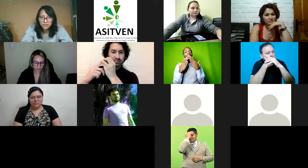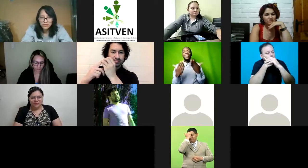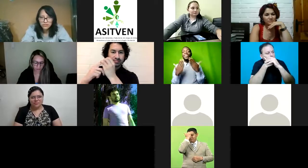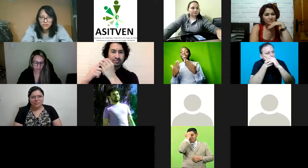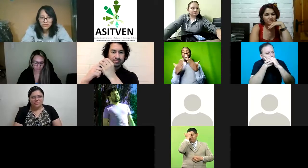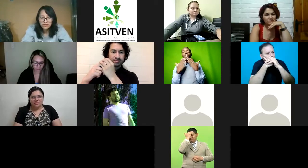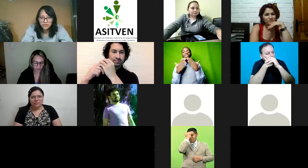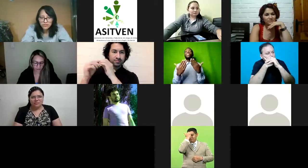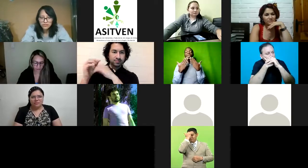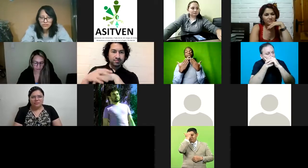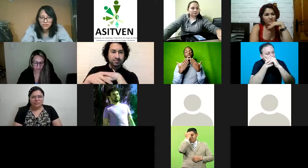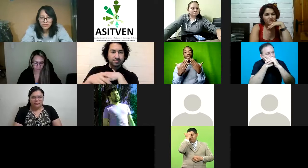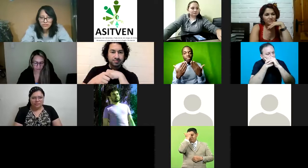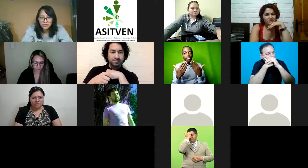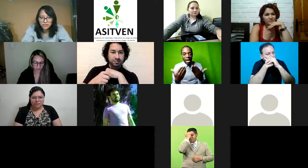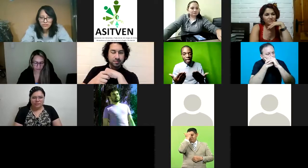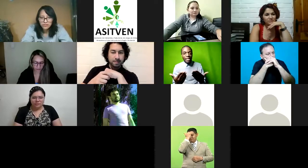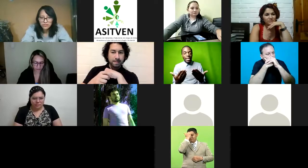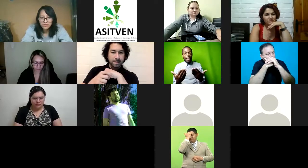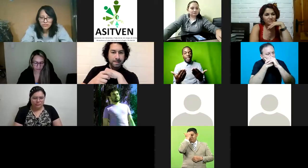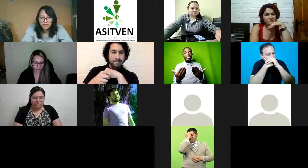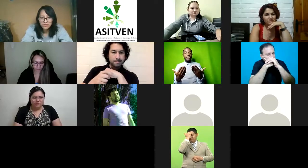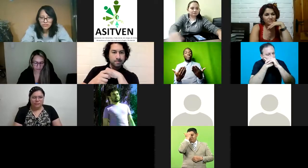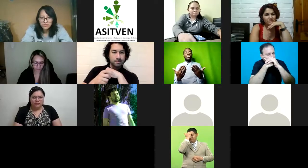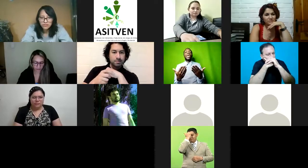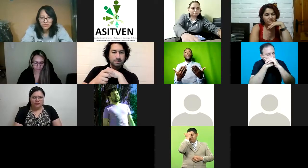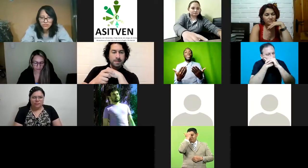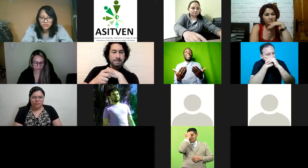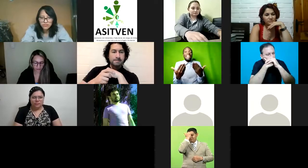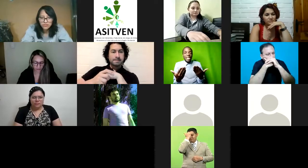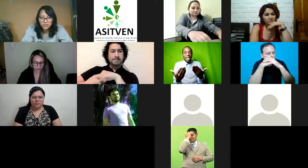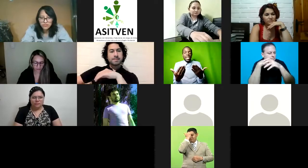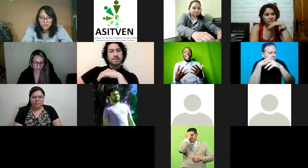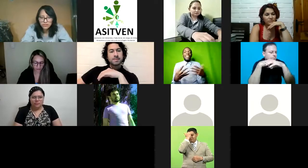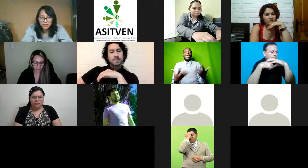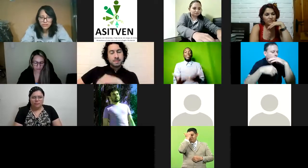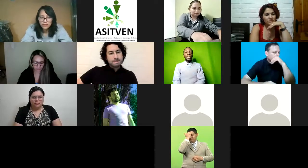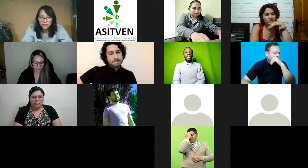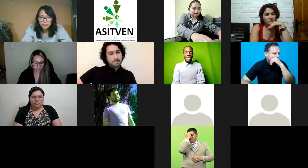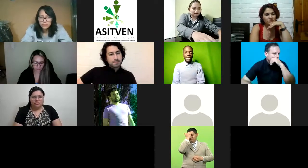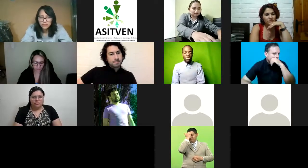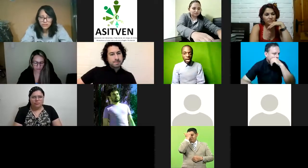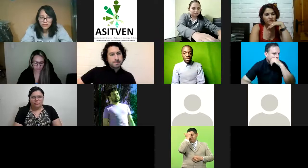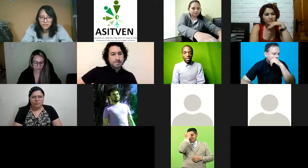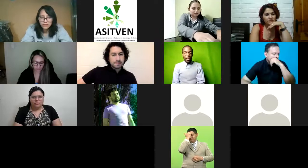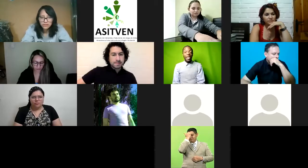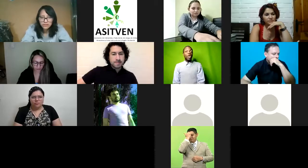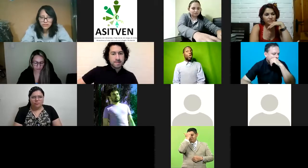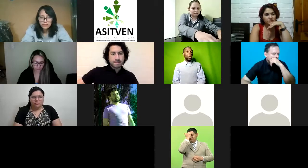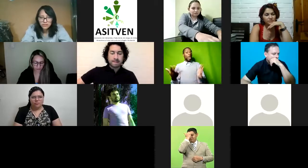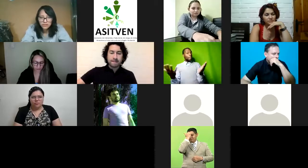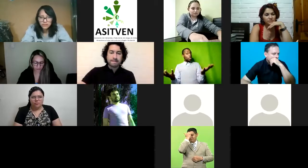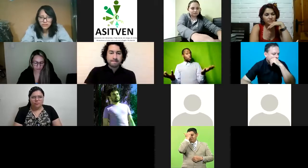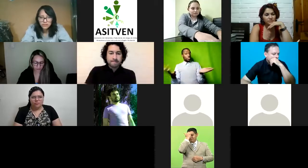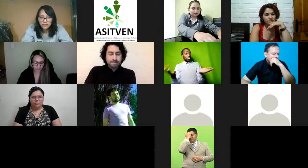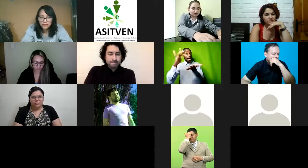todas. Entonces, por ello, más esta sí resulta una seña de la lengua de señas internacional. No,